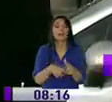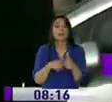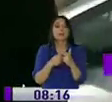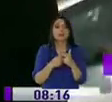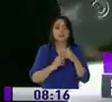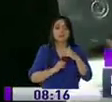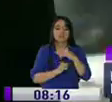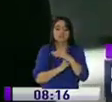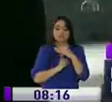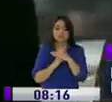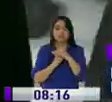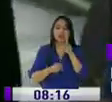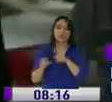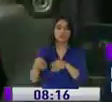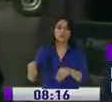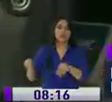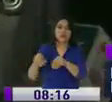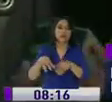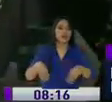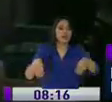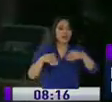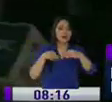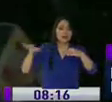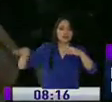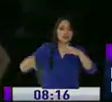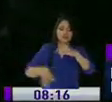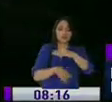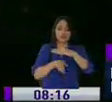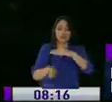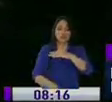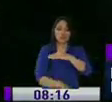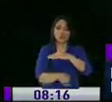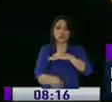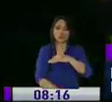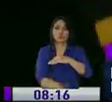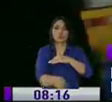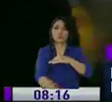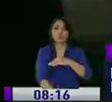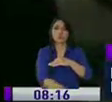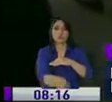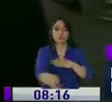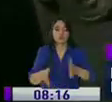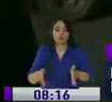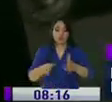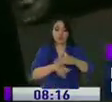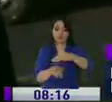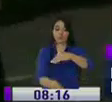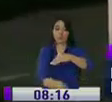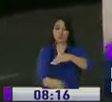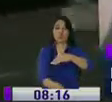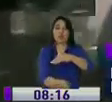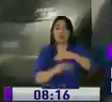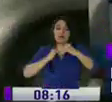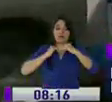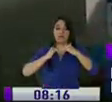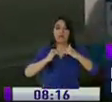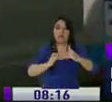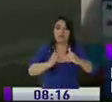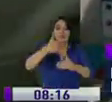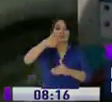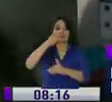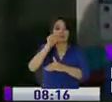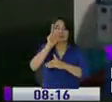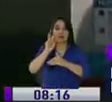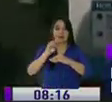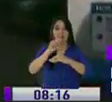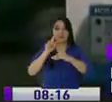reforzar ciertos terrenos por donde va a pasar la tuneladora. Efectivamente, el túnel va a pasar justo aquí abajo de la Rodrigo de Chávez. Nosotros estamos